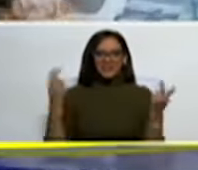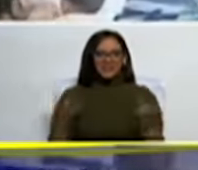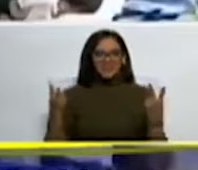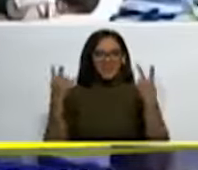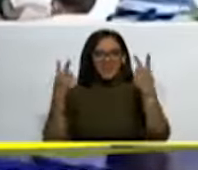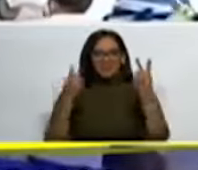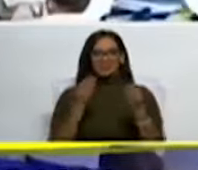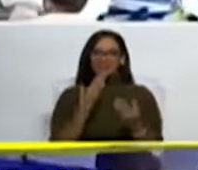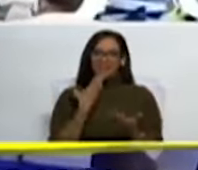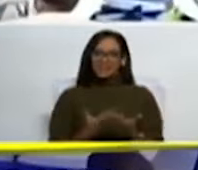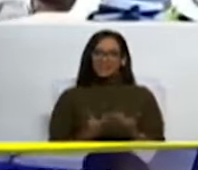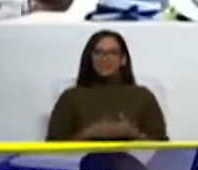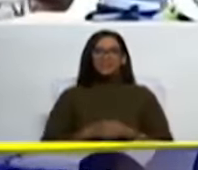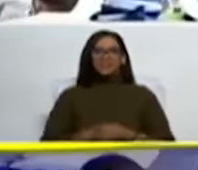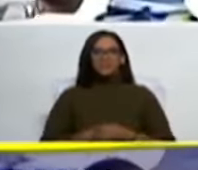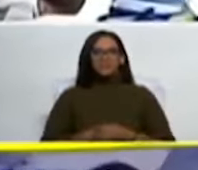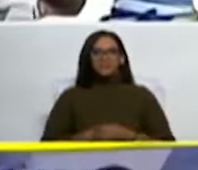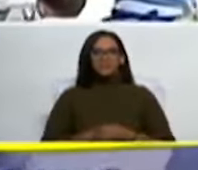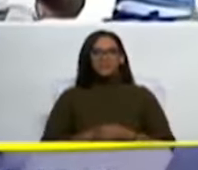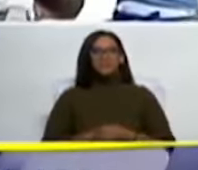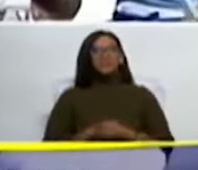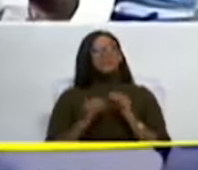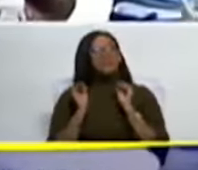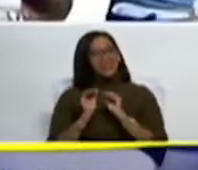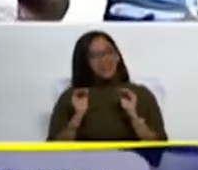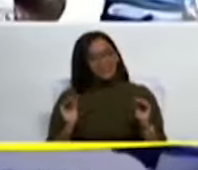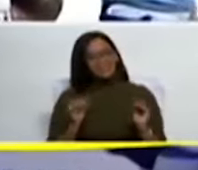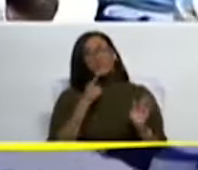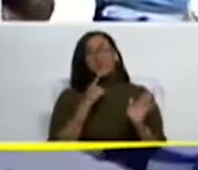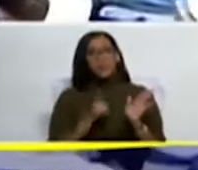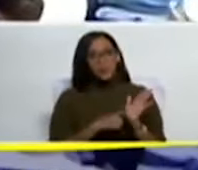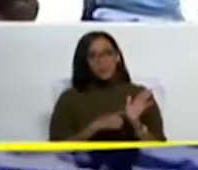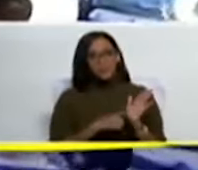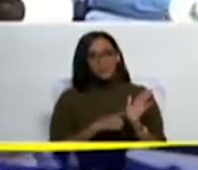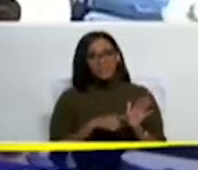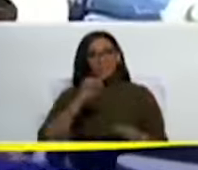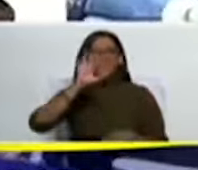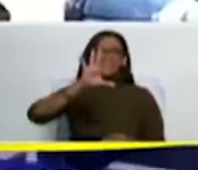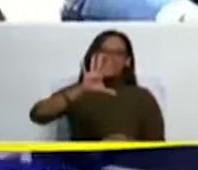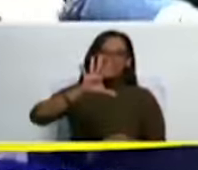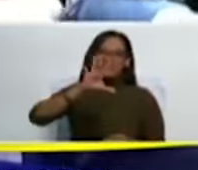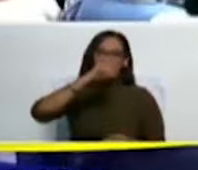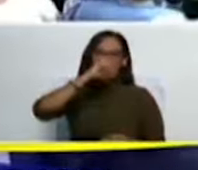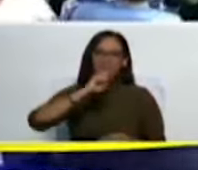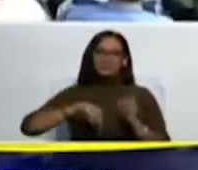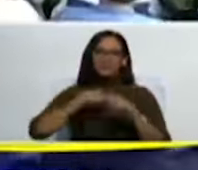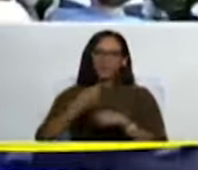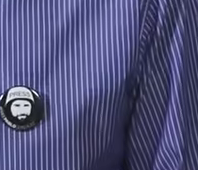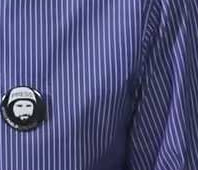de 6 meses a ver si pueden conseguir lo que quieren. Este es el juego